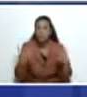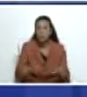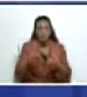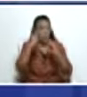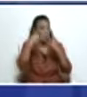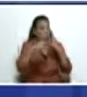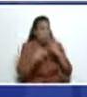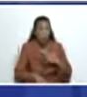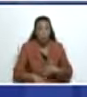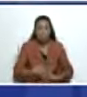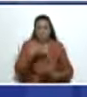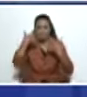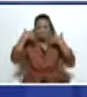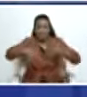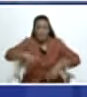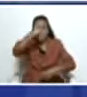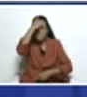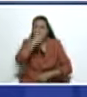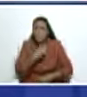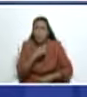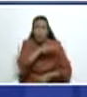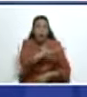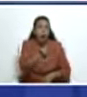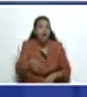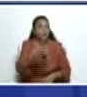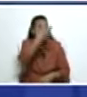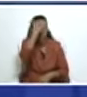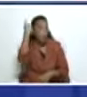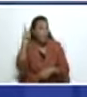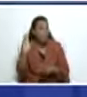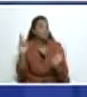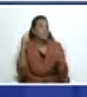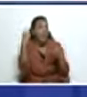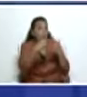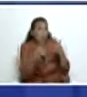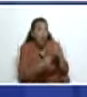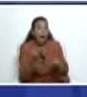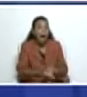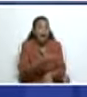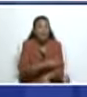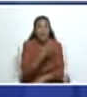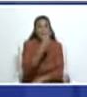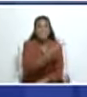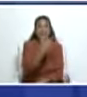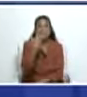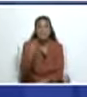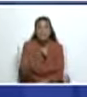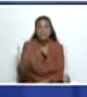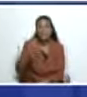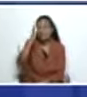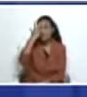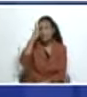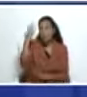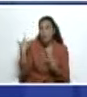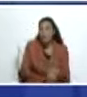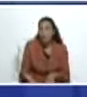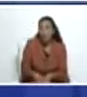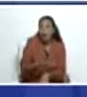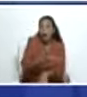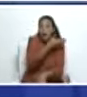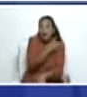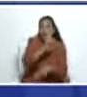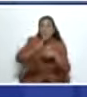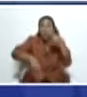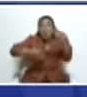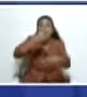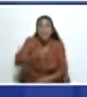la degradación que los caracteriza a ellos. No se olviden de eso. Antes del 23 hubo un 22. Y después del 23